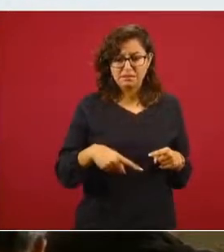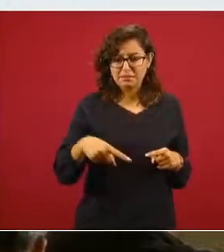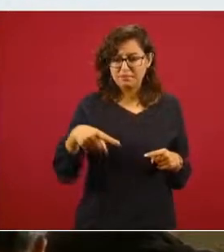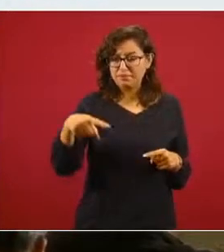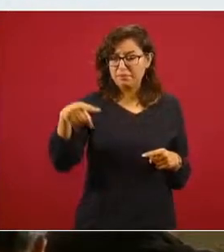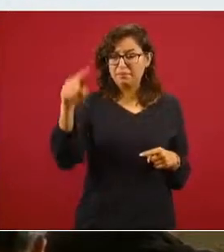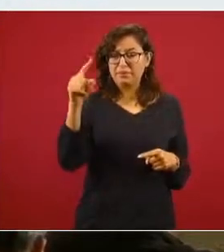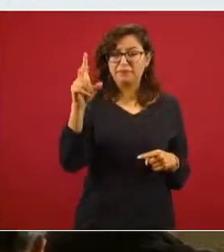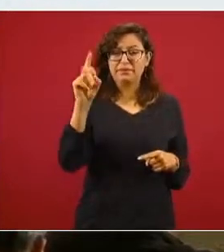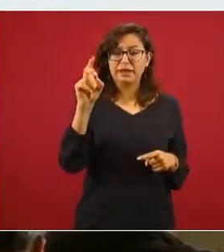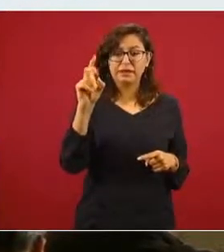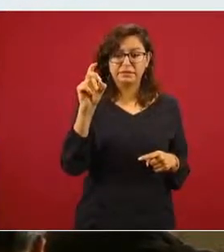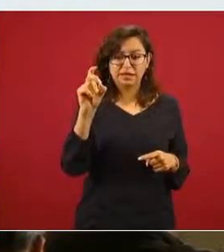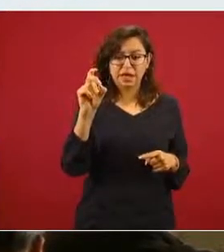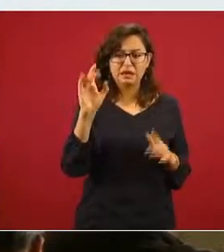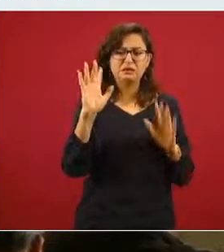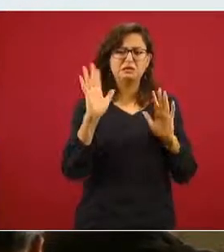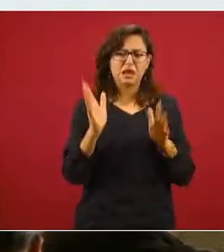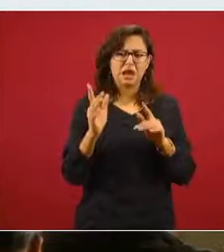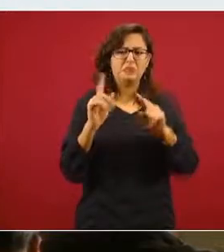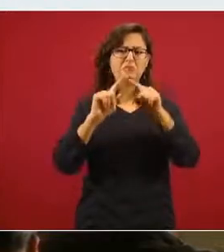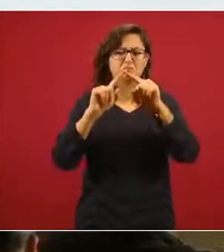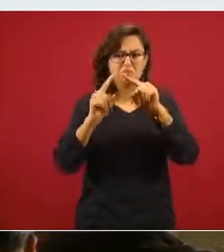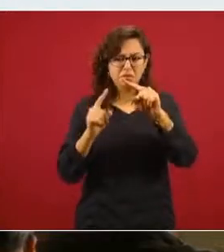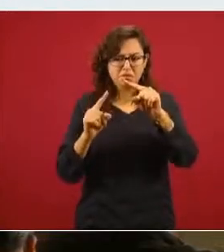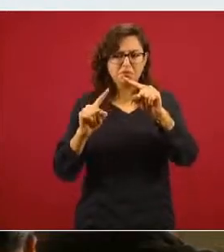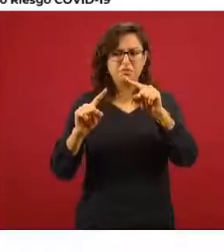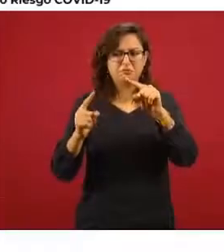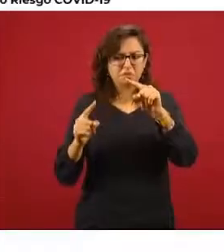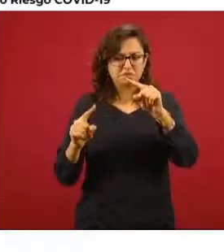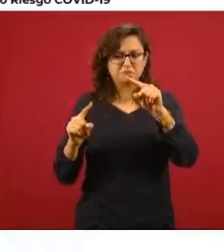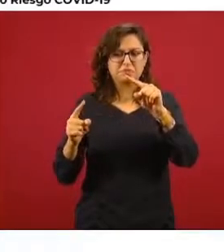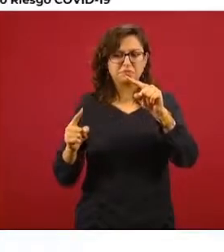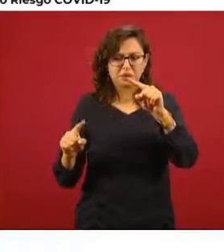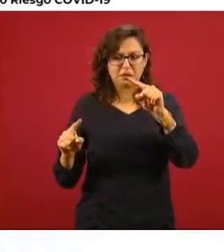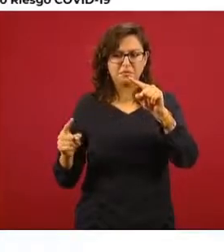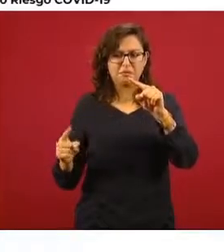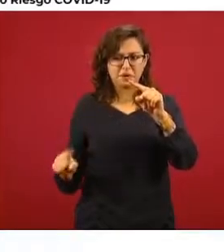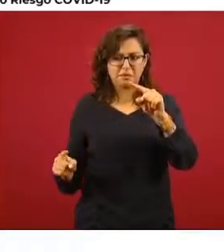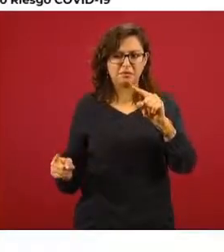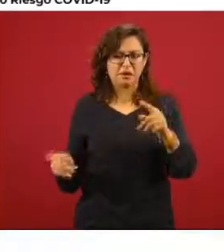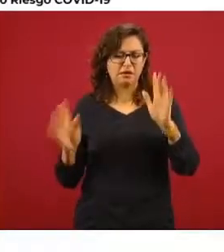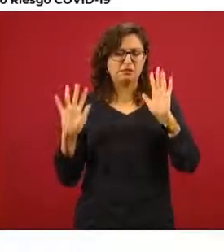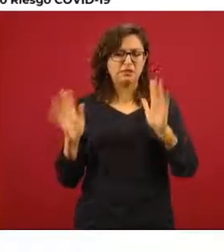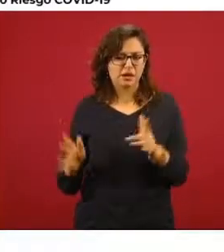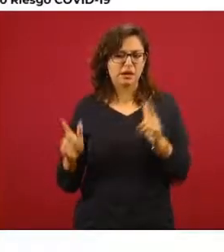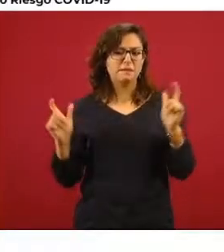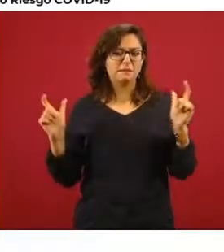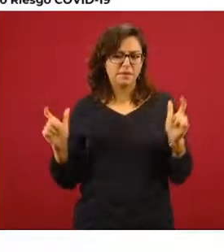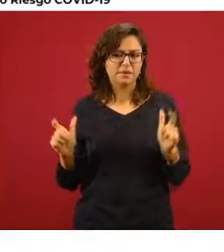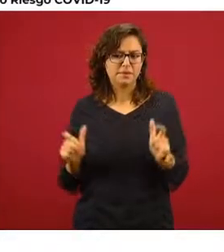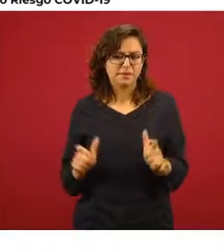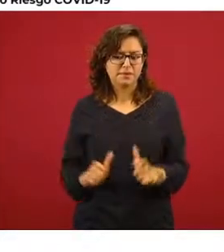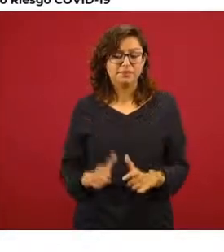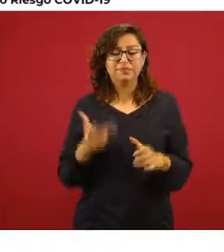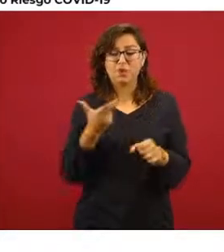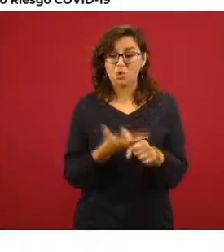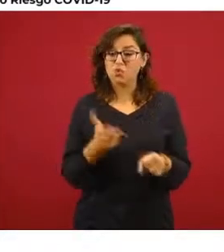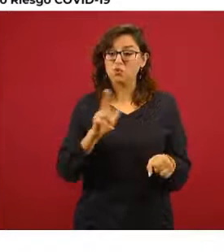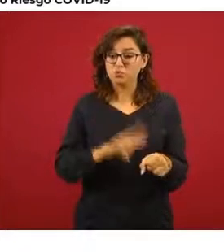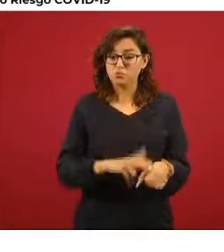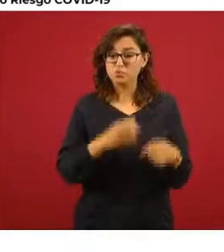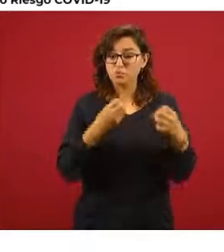30, y después ya tiene varias semanas de descenso y se ve claramente un patrón de reducción. Todavía tiene importante ocupación